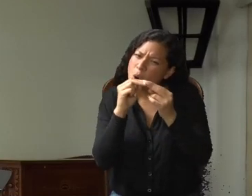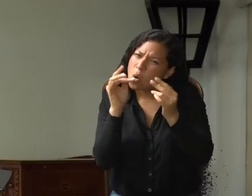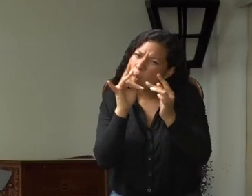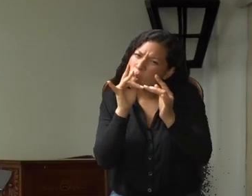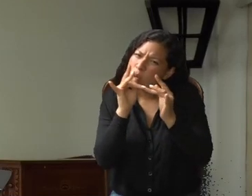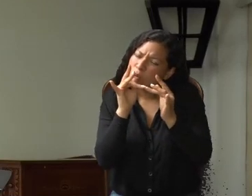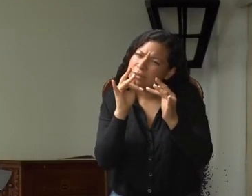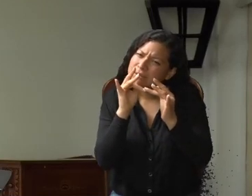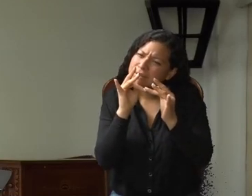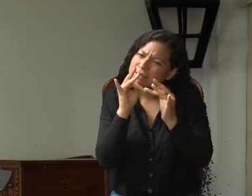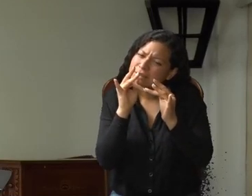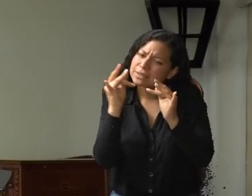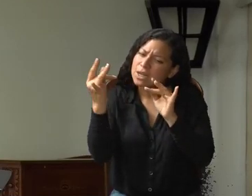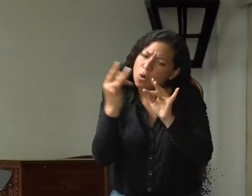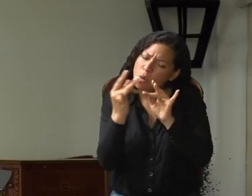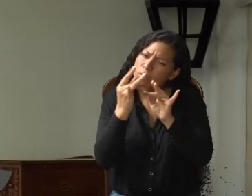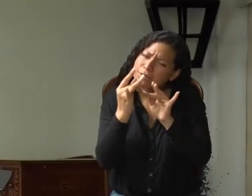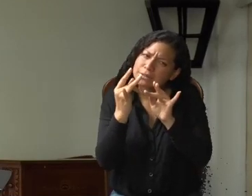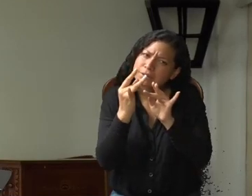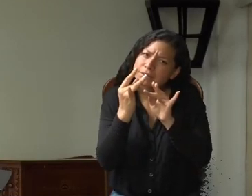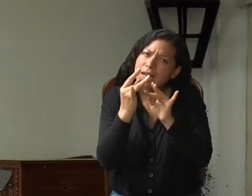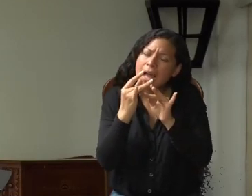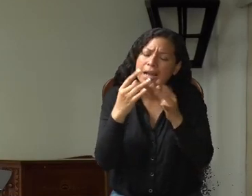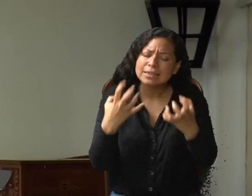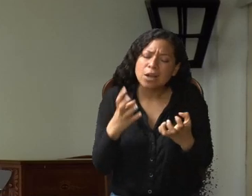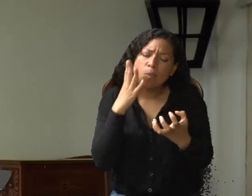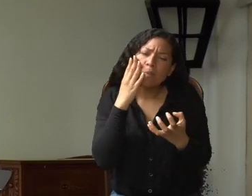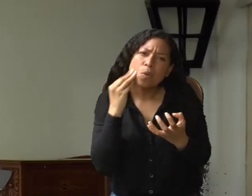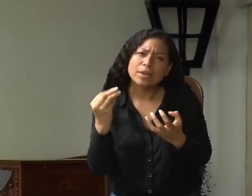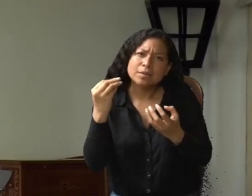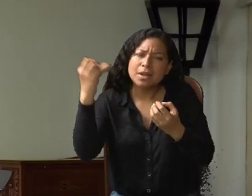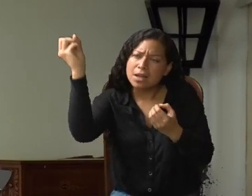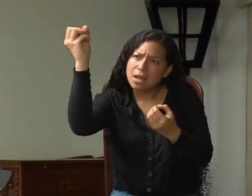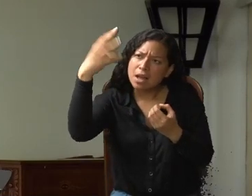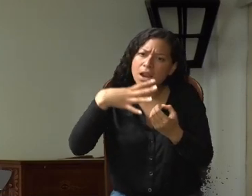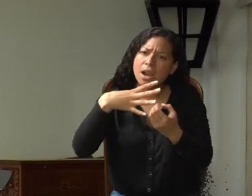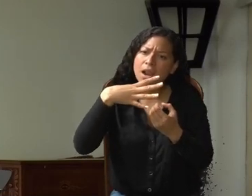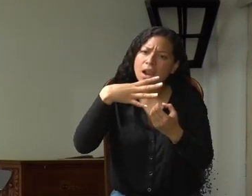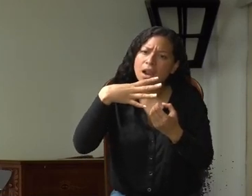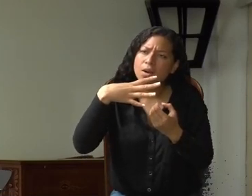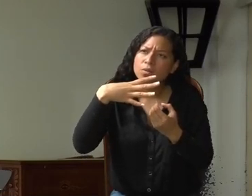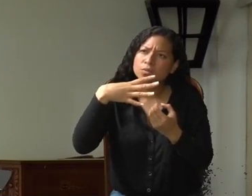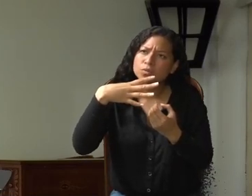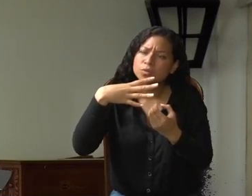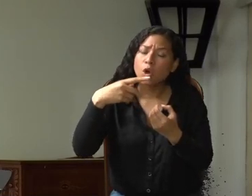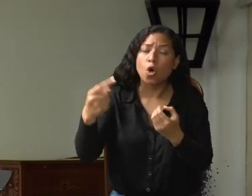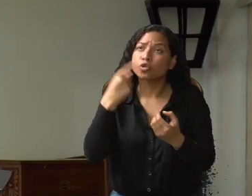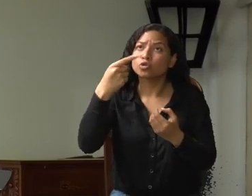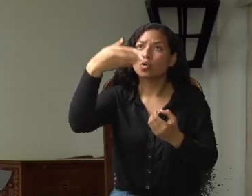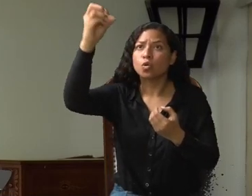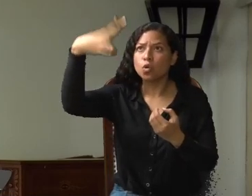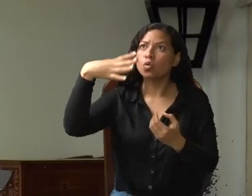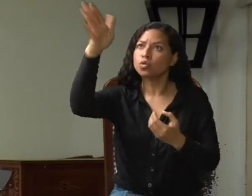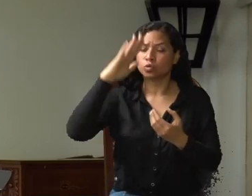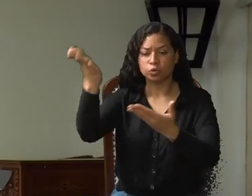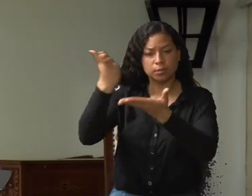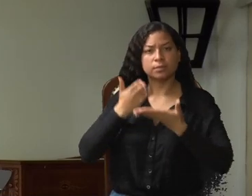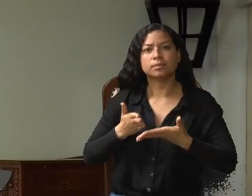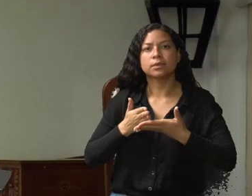vida experimente la luz que solamente Dios puede dar? ¿Alguno ha pensado así en su